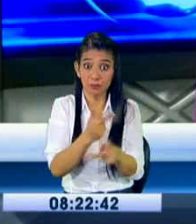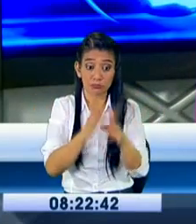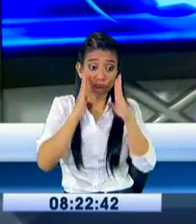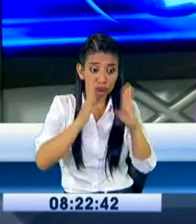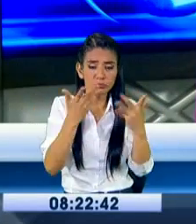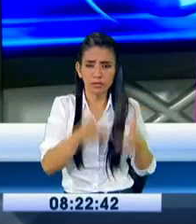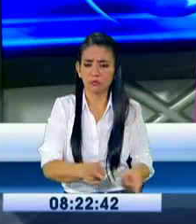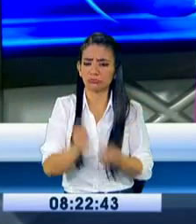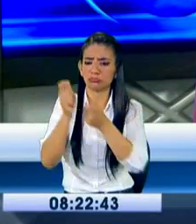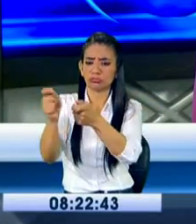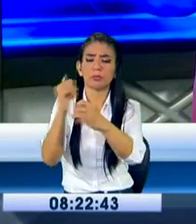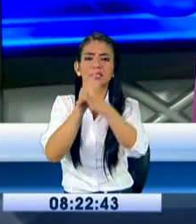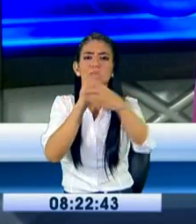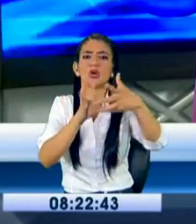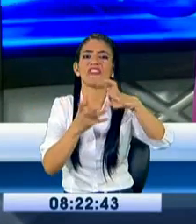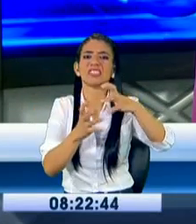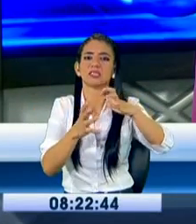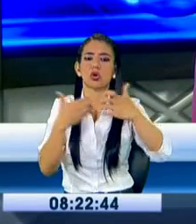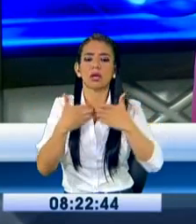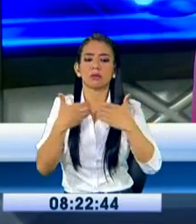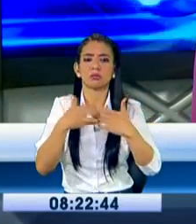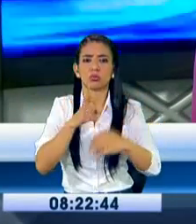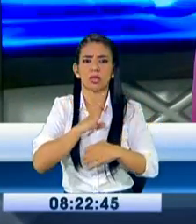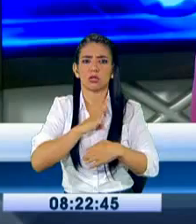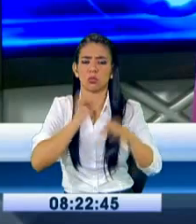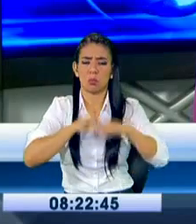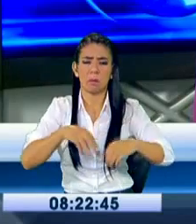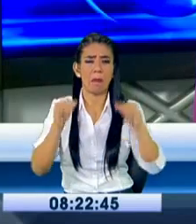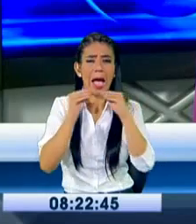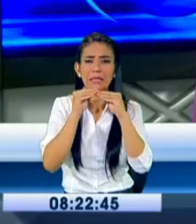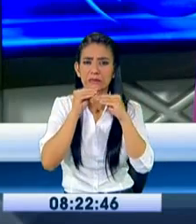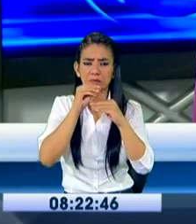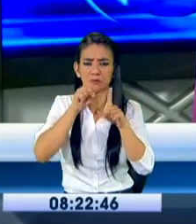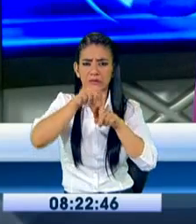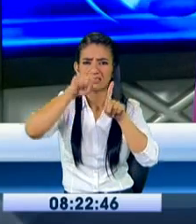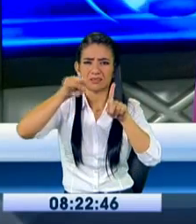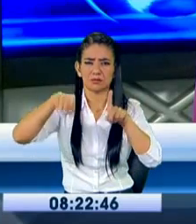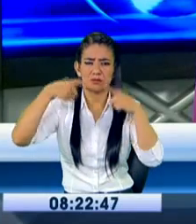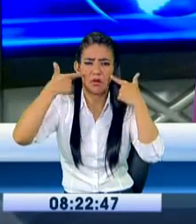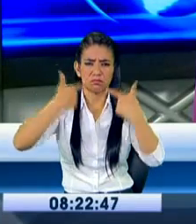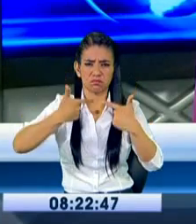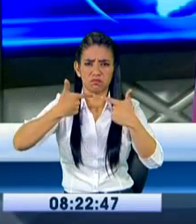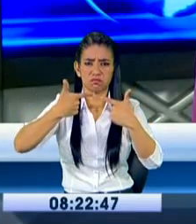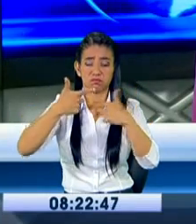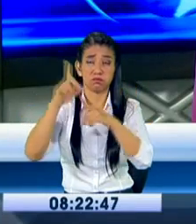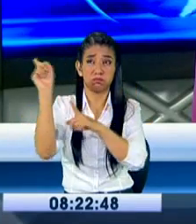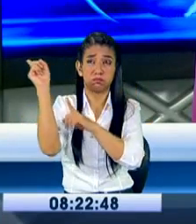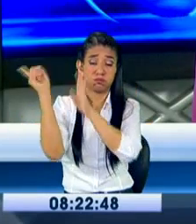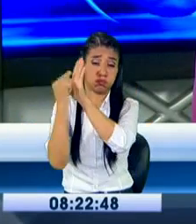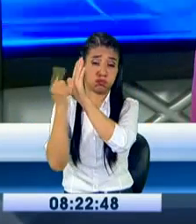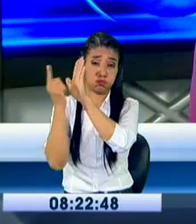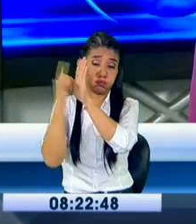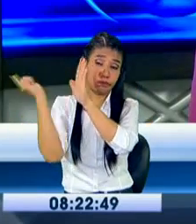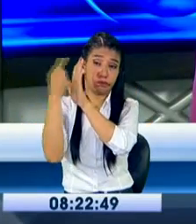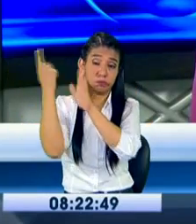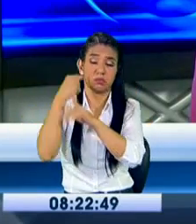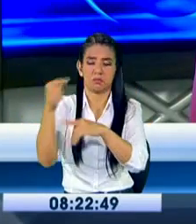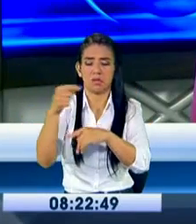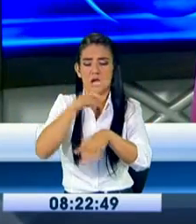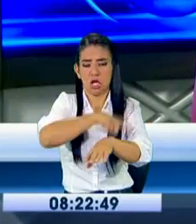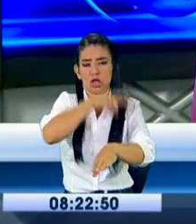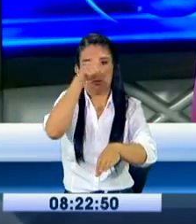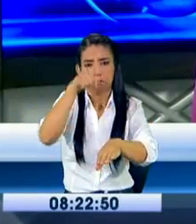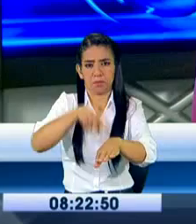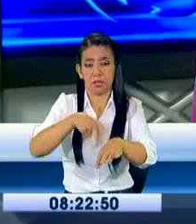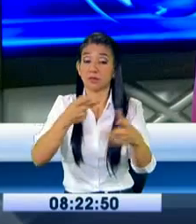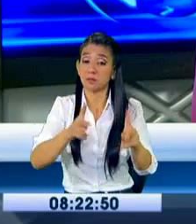volcán Cotopaxi. Son sistemas eólicos como el que ustedes ven ahí, que son destinados a garantizar que la